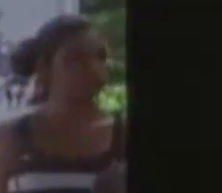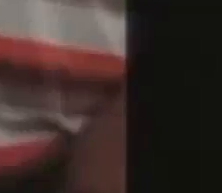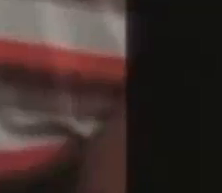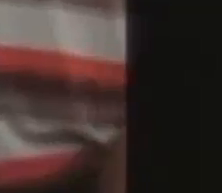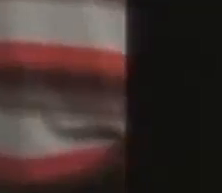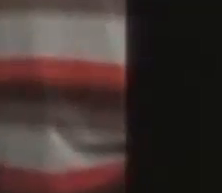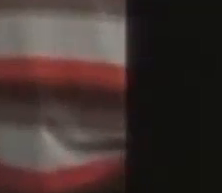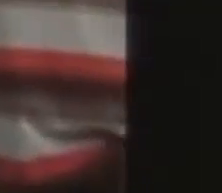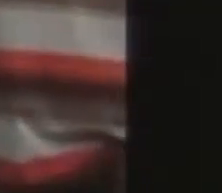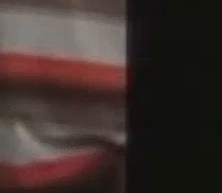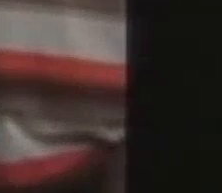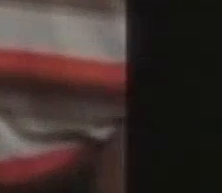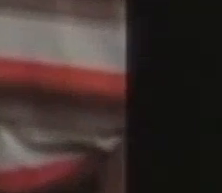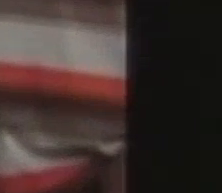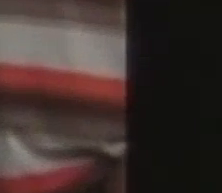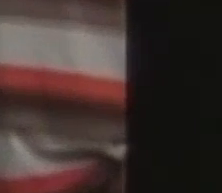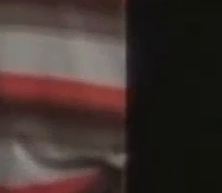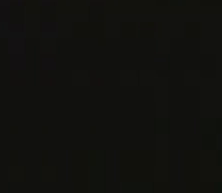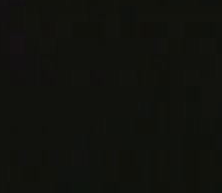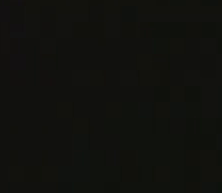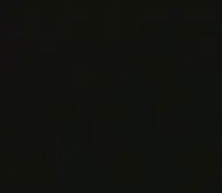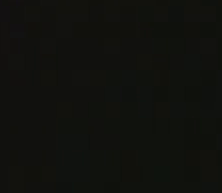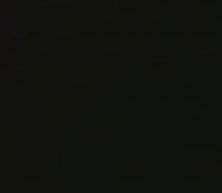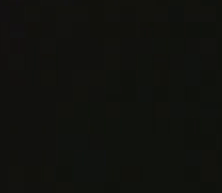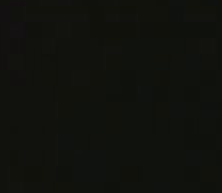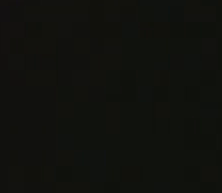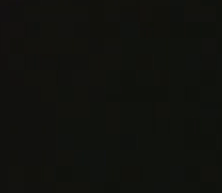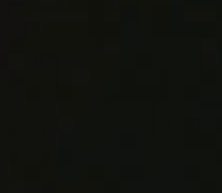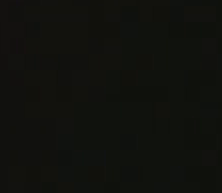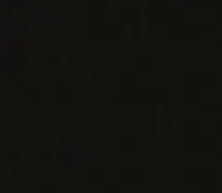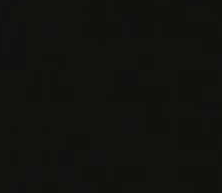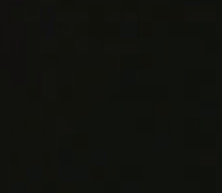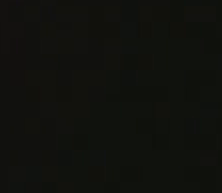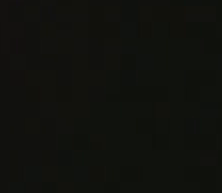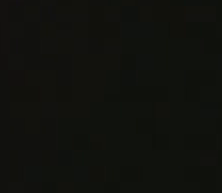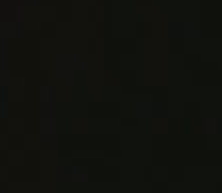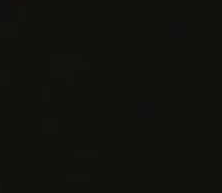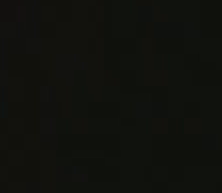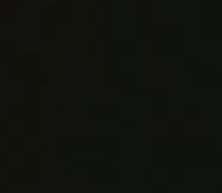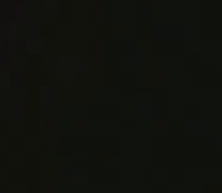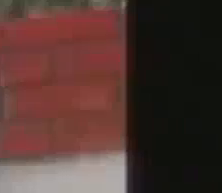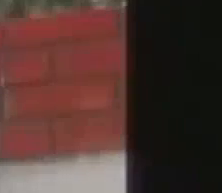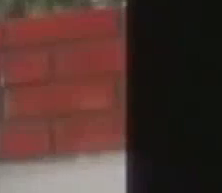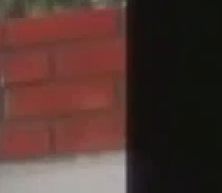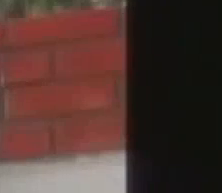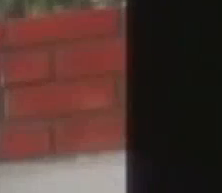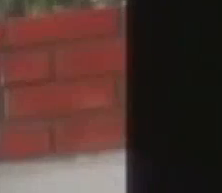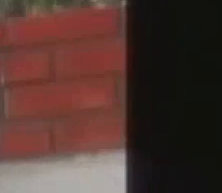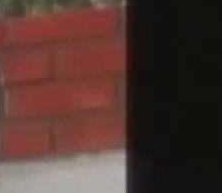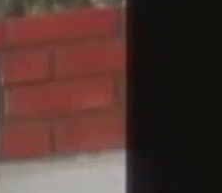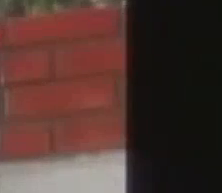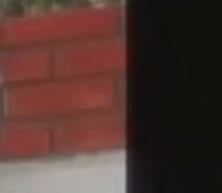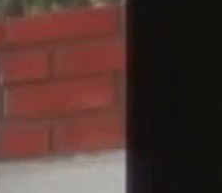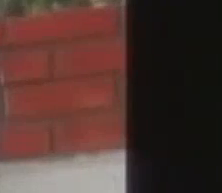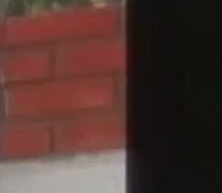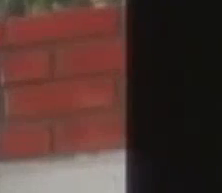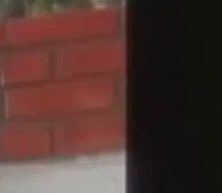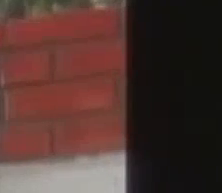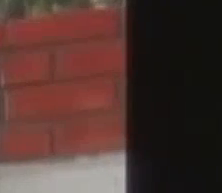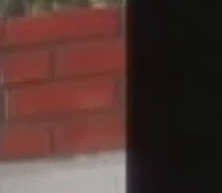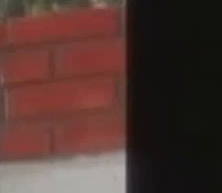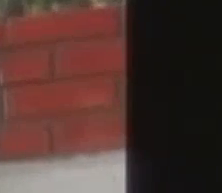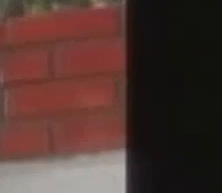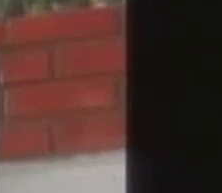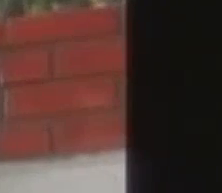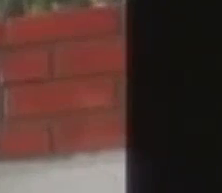estuvieron asentados allí por décadas. Y se hizo para despojar a los despojadores, no para despojar a los campesinos